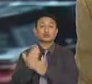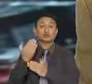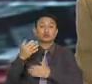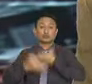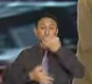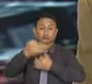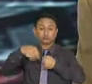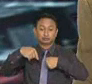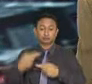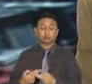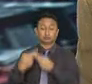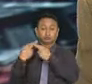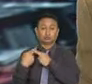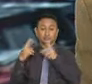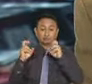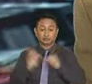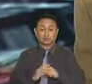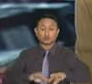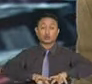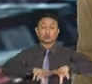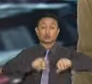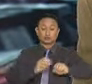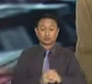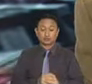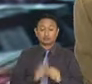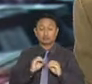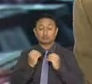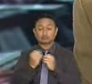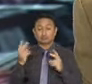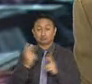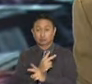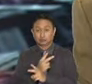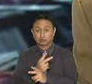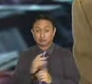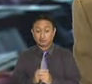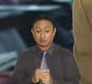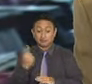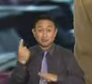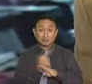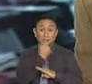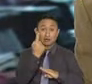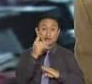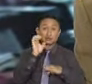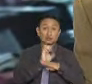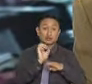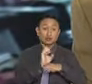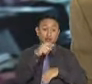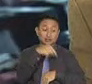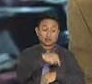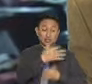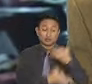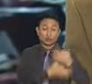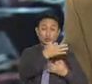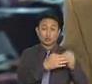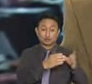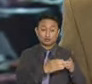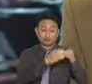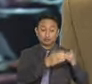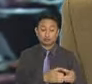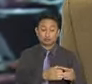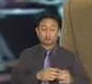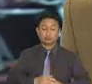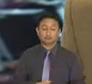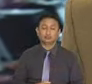con competencias en delitos de corrupción crimen organizado Es la primera vez que el Ecuador contará con este tipo de funcionarios